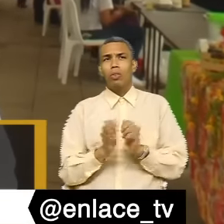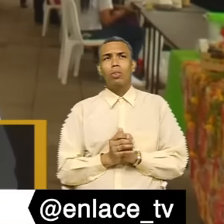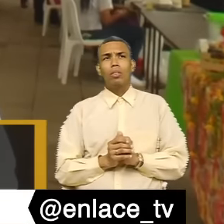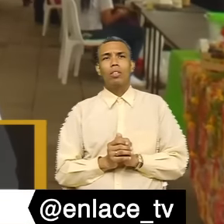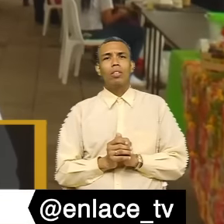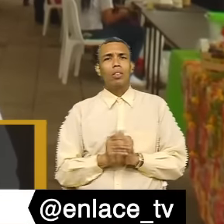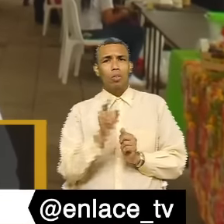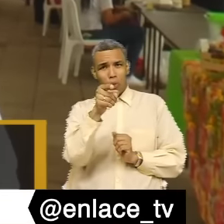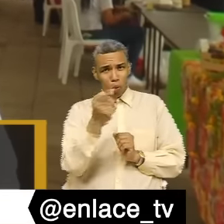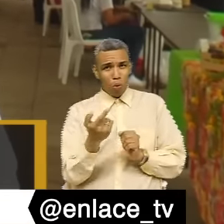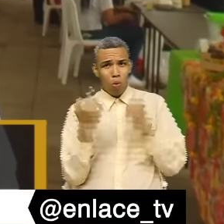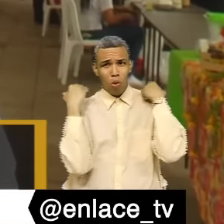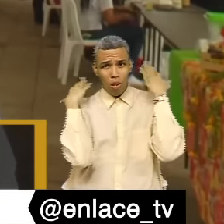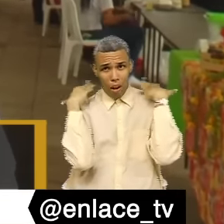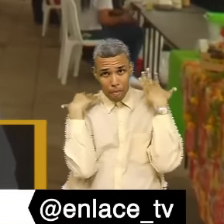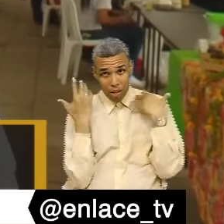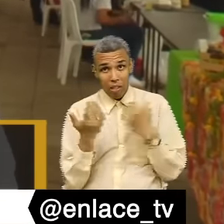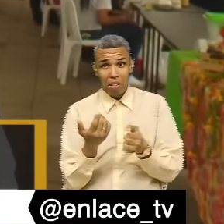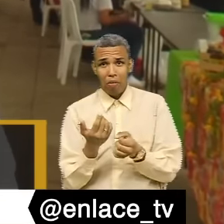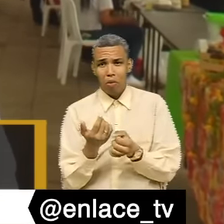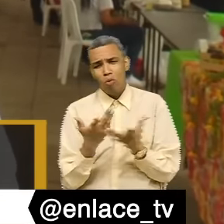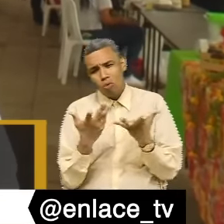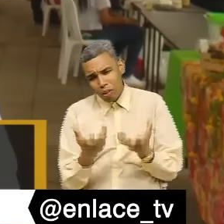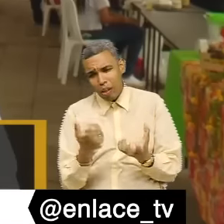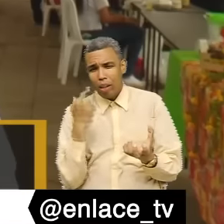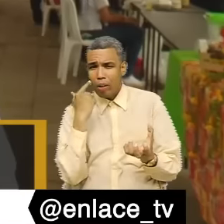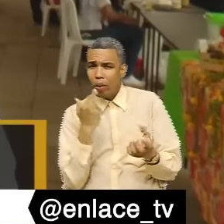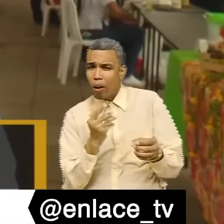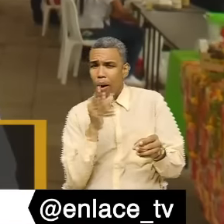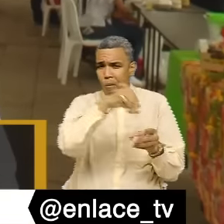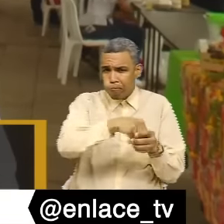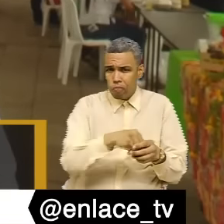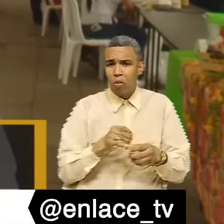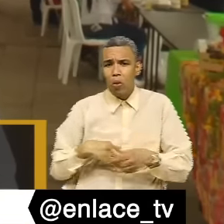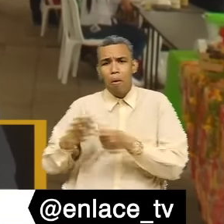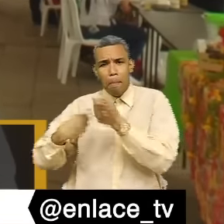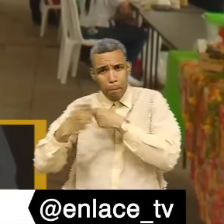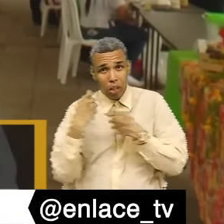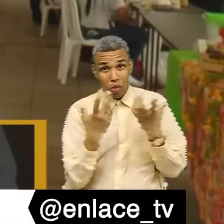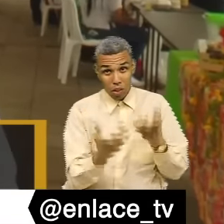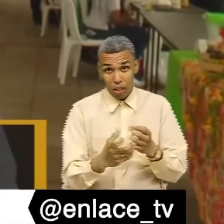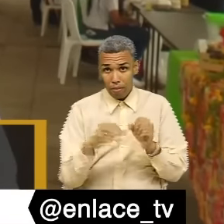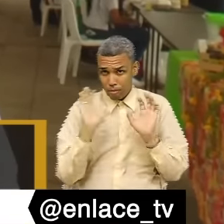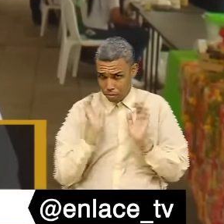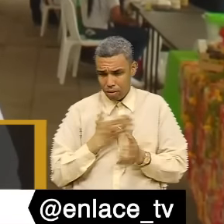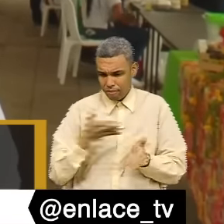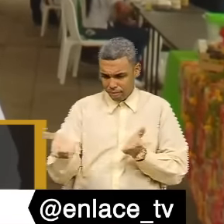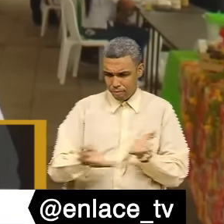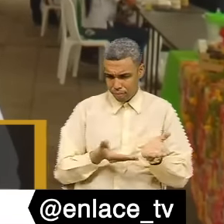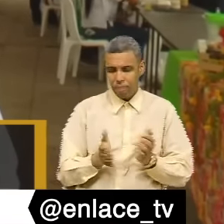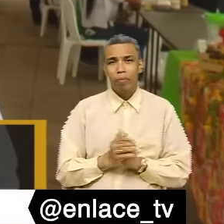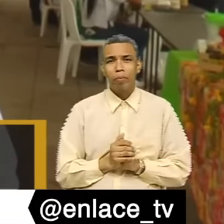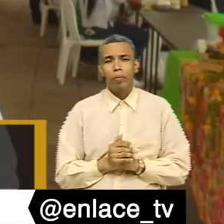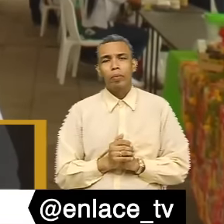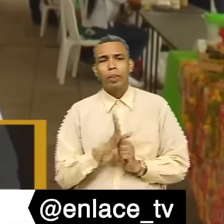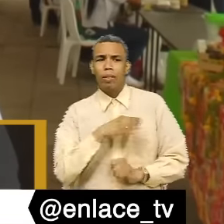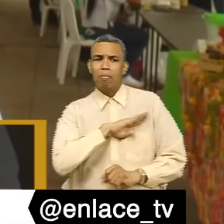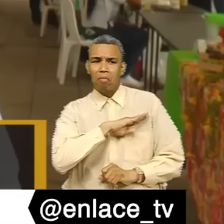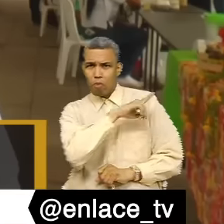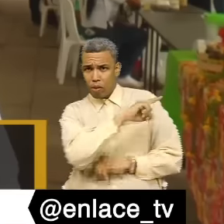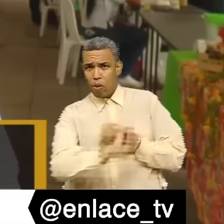apoyados por este gobierno, quienes nos encargamos de brindar toda la logística, el transporte, la capacitación que tienen,